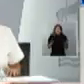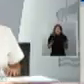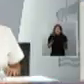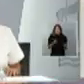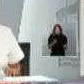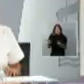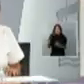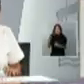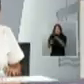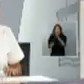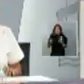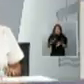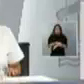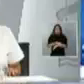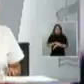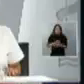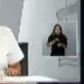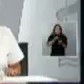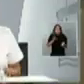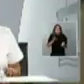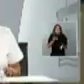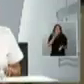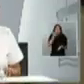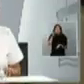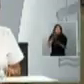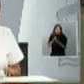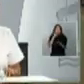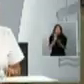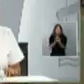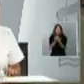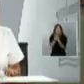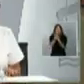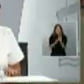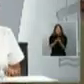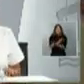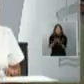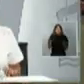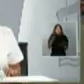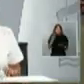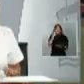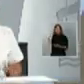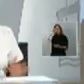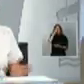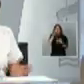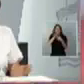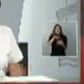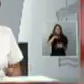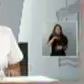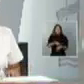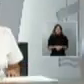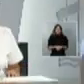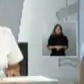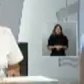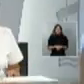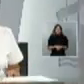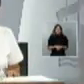Sí, en España 4 de cada 5 edificios tienen un nivel malo o muy malo de eficiencia energética, lo que significa que les cuesta